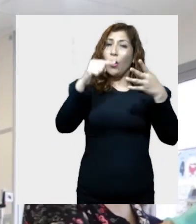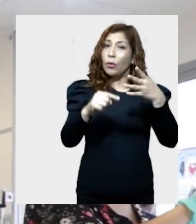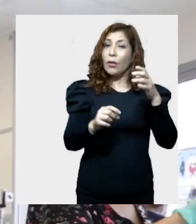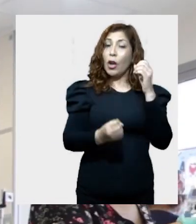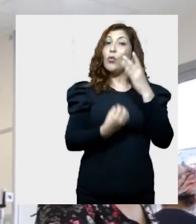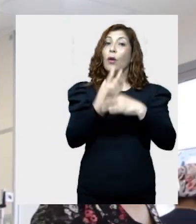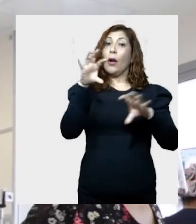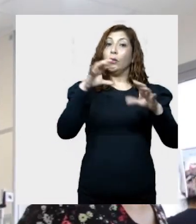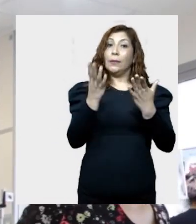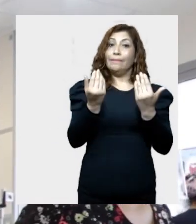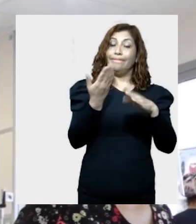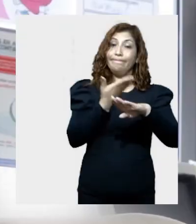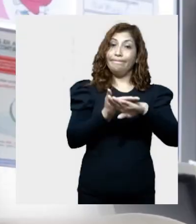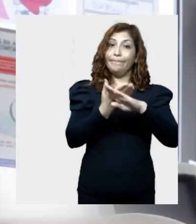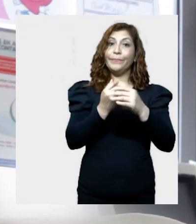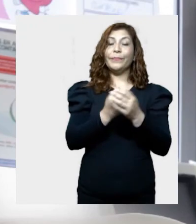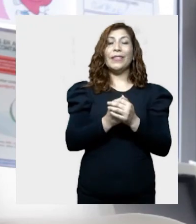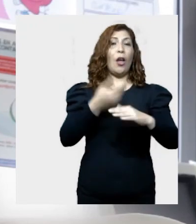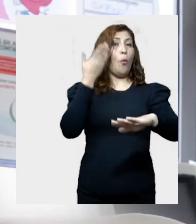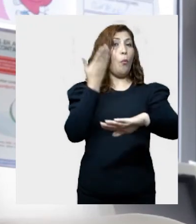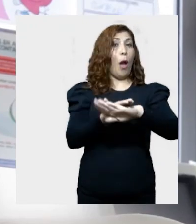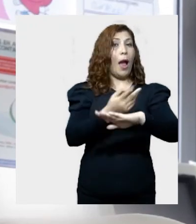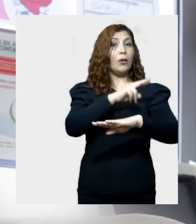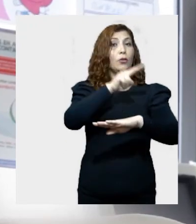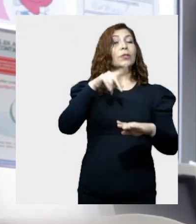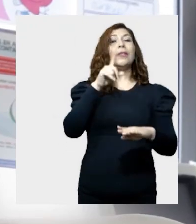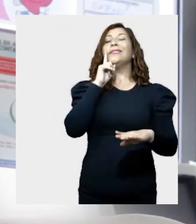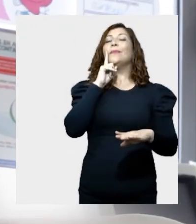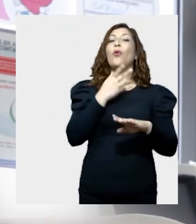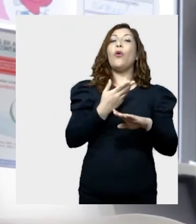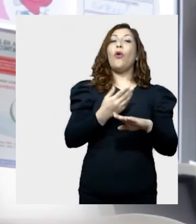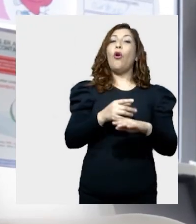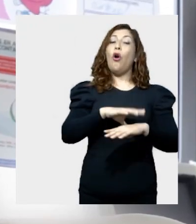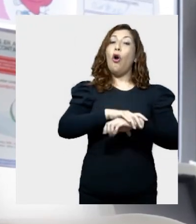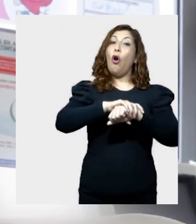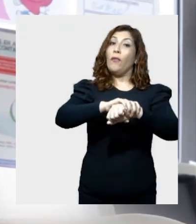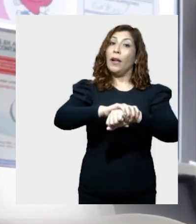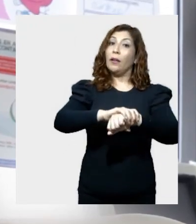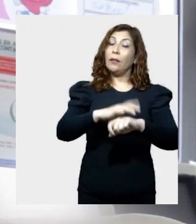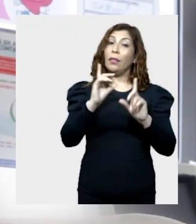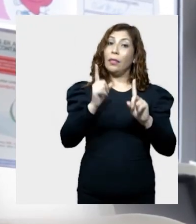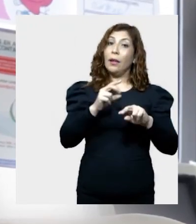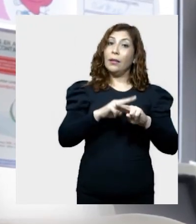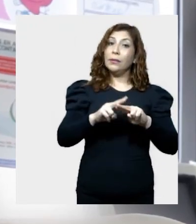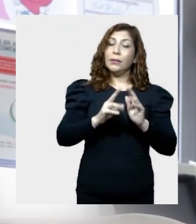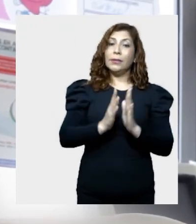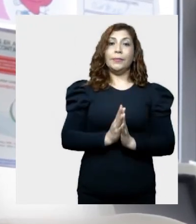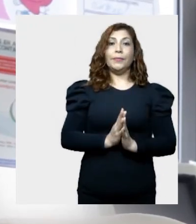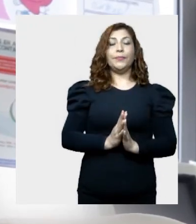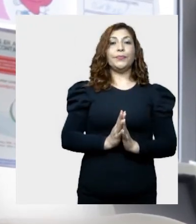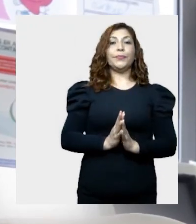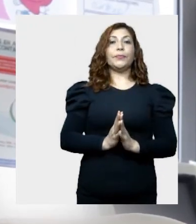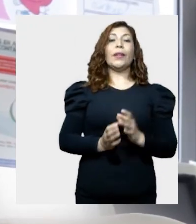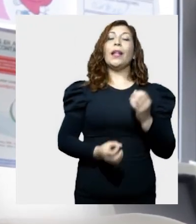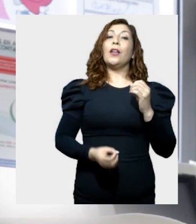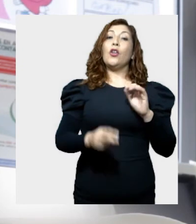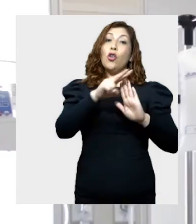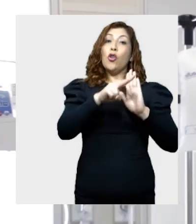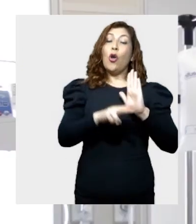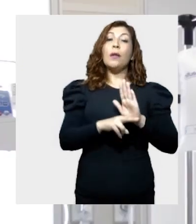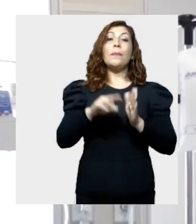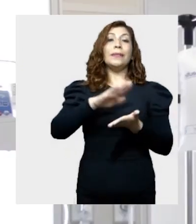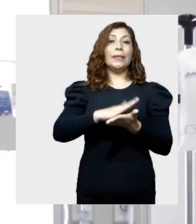nuevos requerimientos. Estas exigencias tenían carácter de obligatoriedad en conformidad a las normas